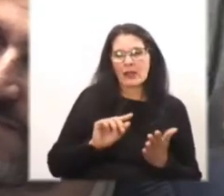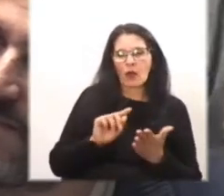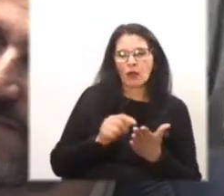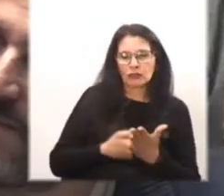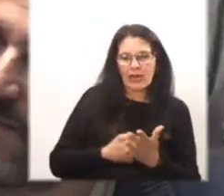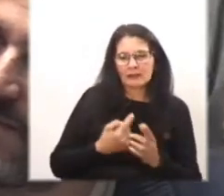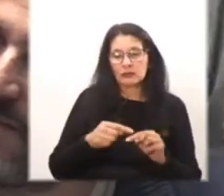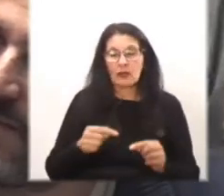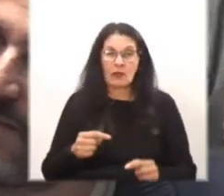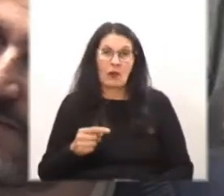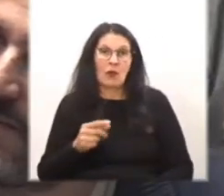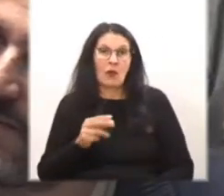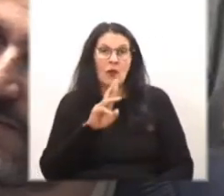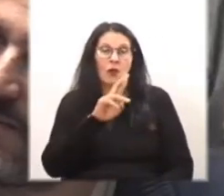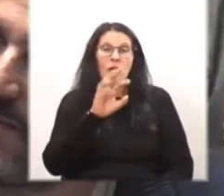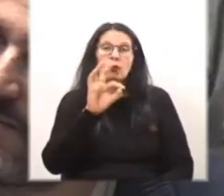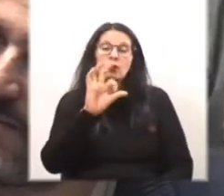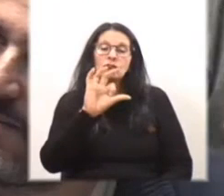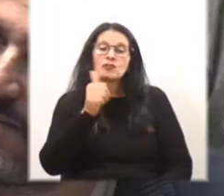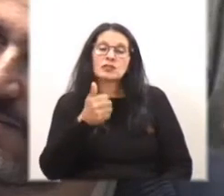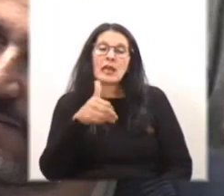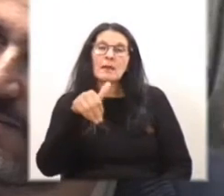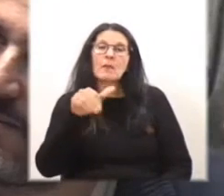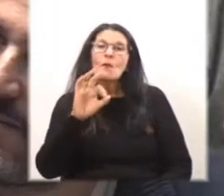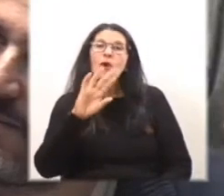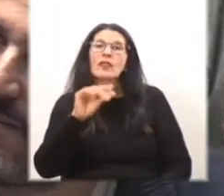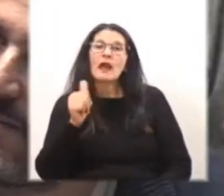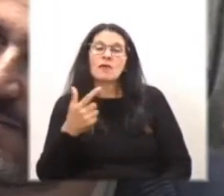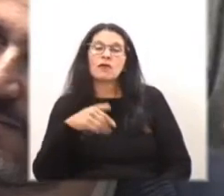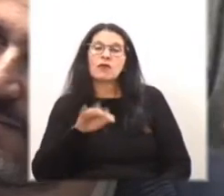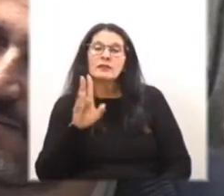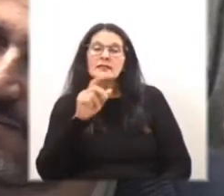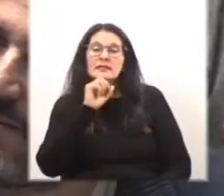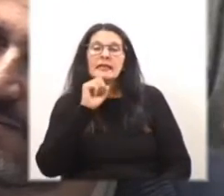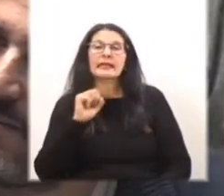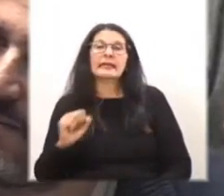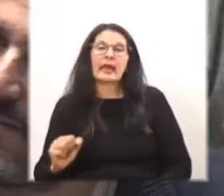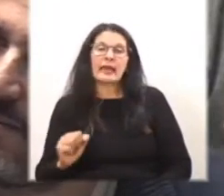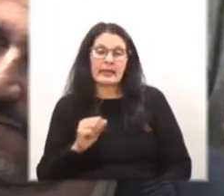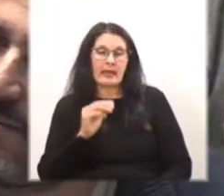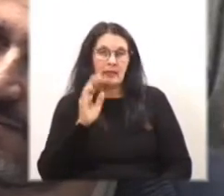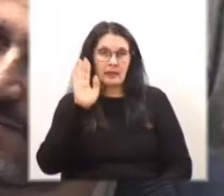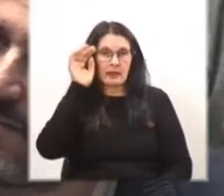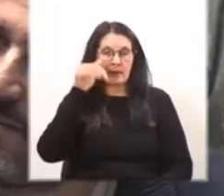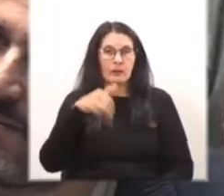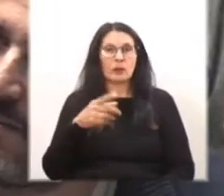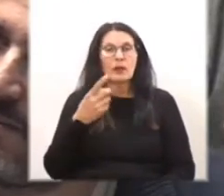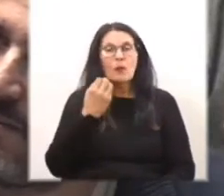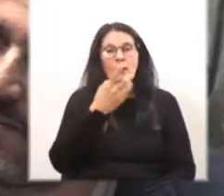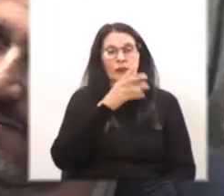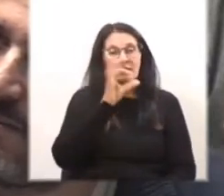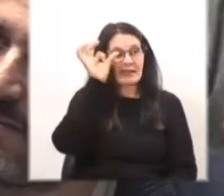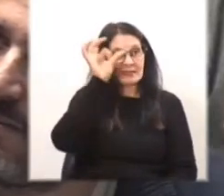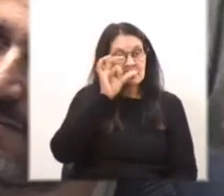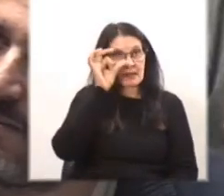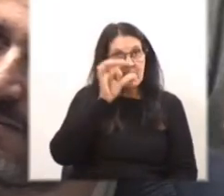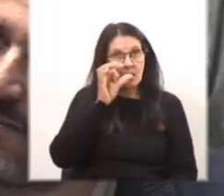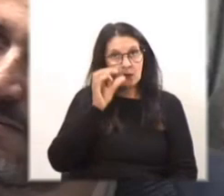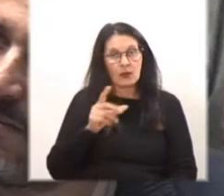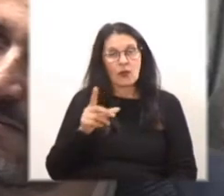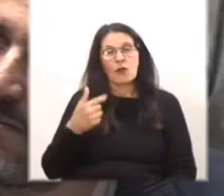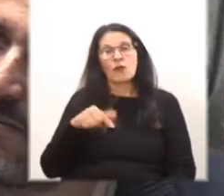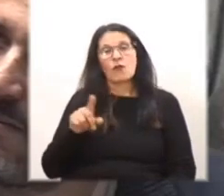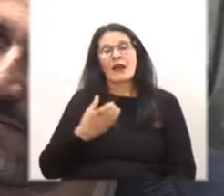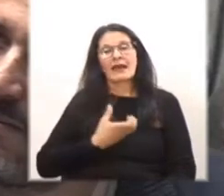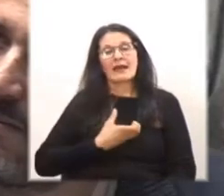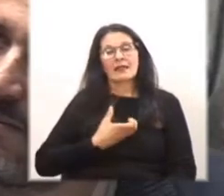Rosa y Moda fue secretaria del actual presidente de la República durante muchos años cuando era senador, fue alcaldesa de Los